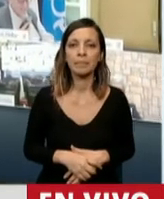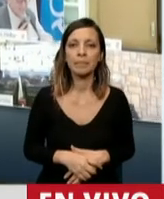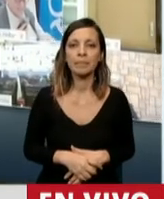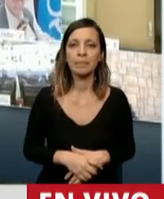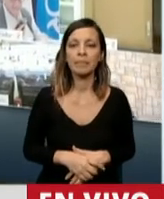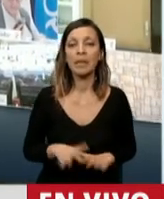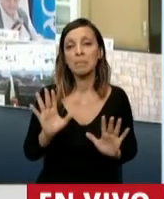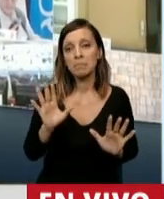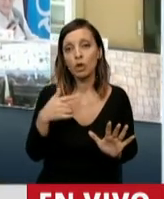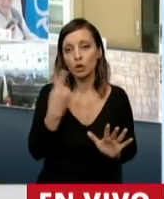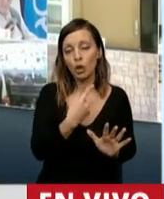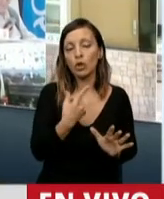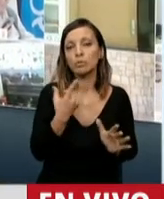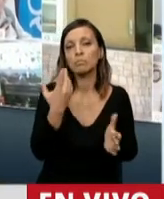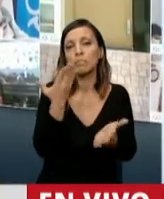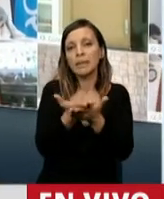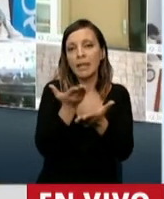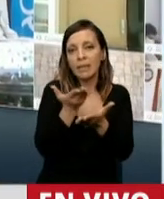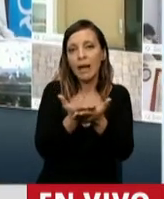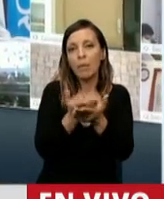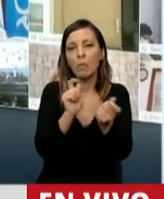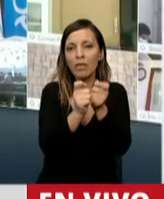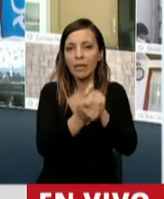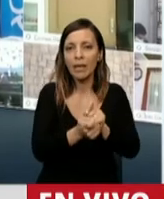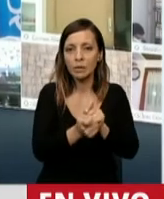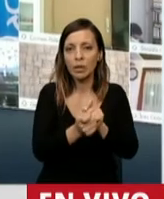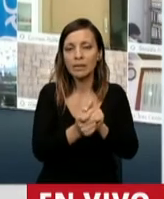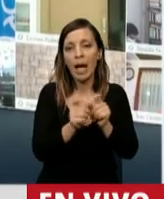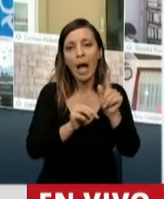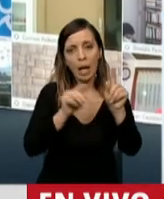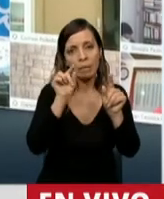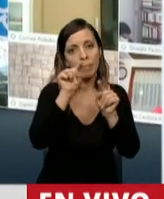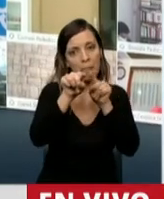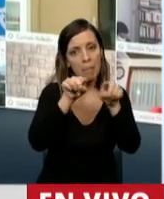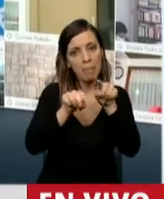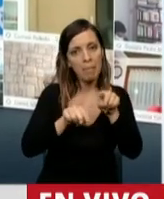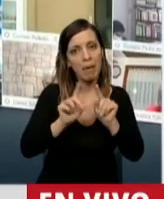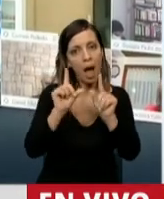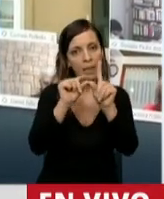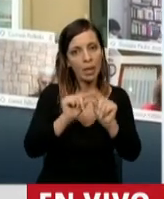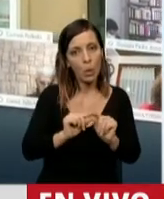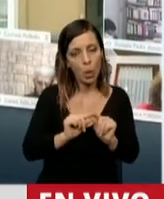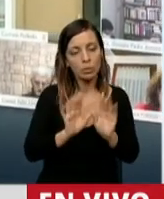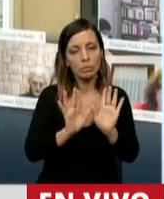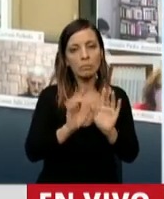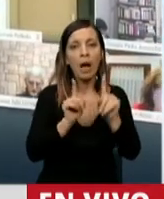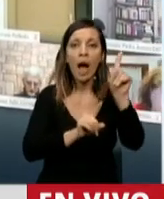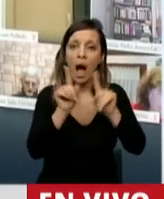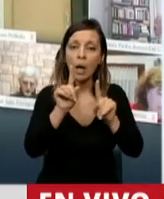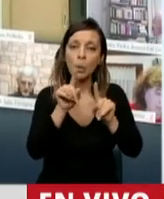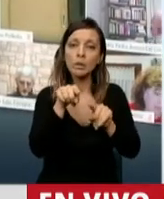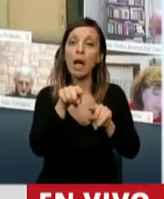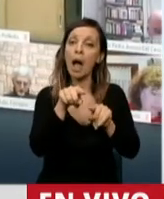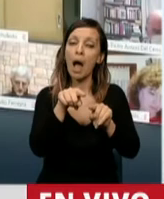¿no? Presentamos modificaciones a varios artículos. Algunos fueron tomados en